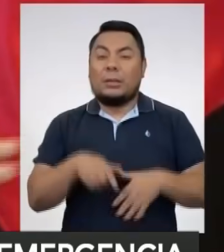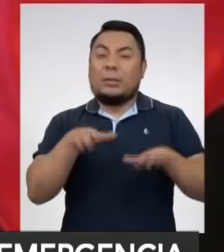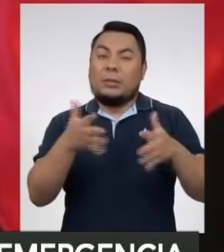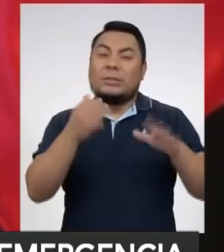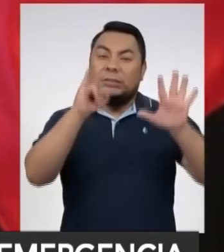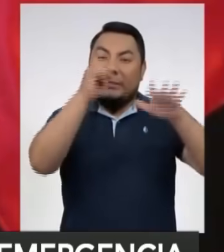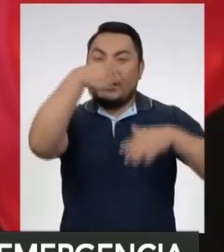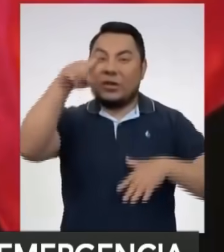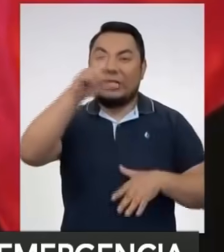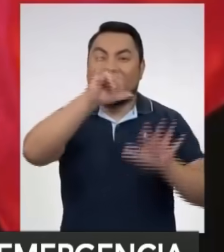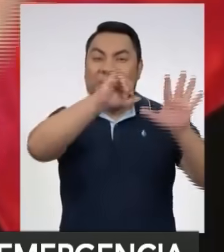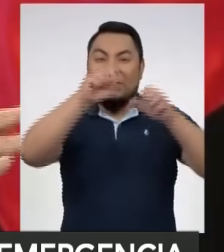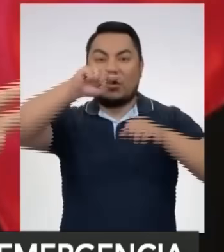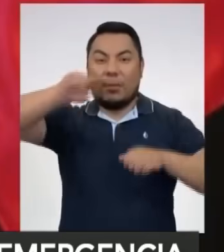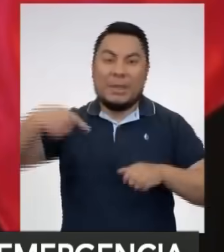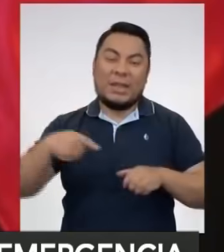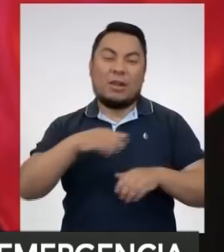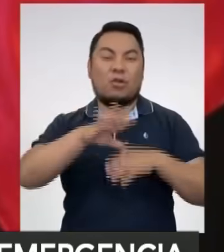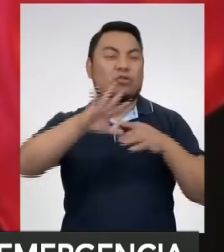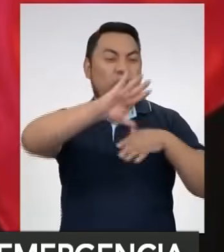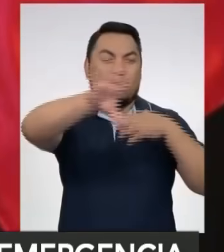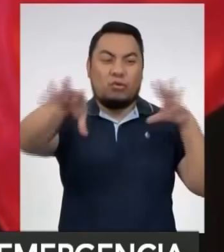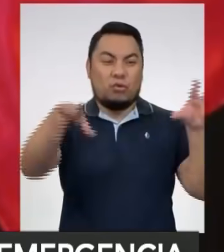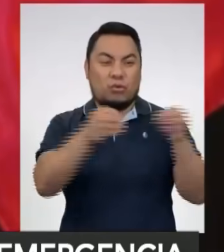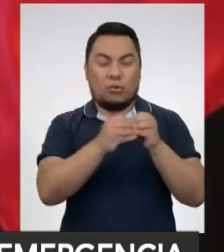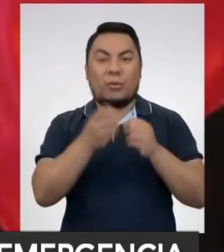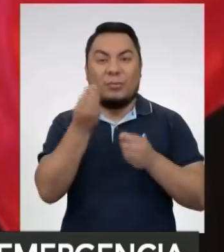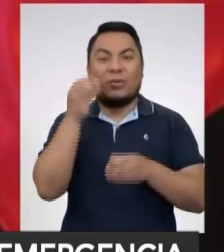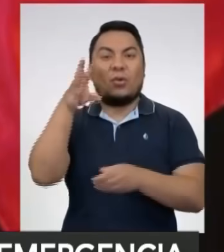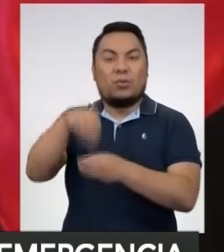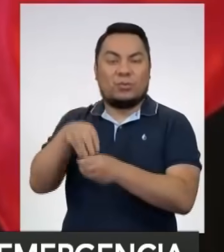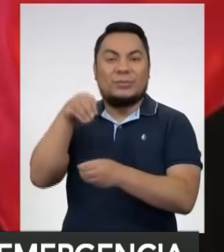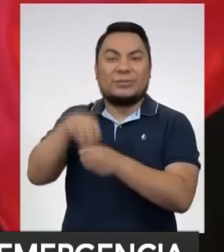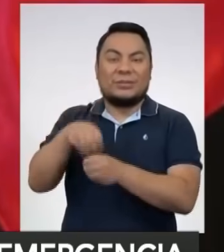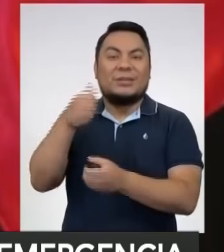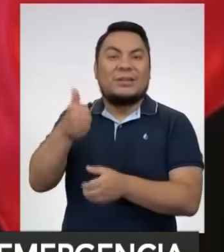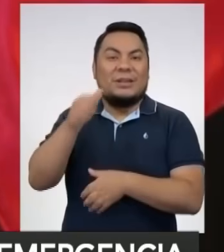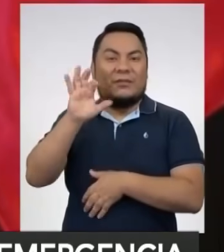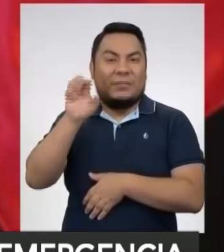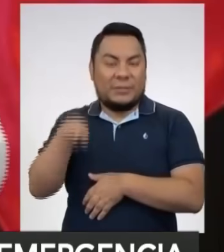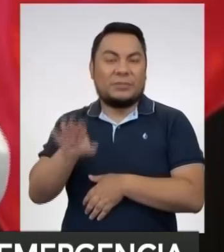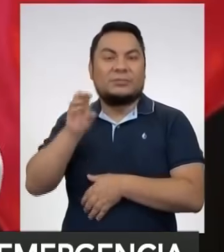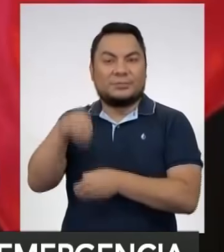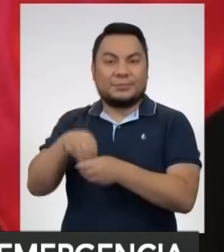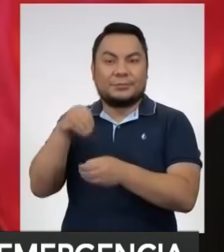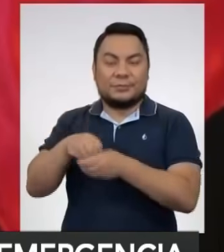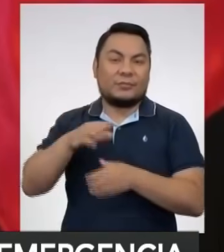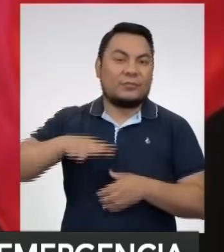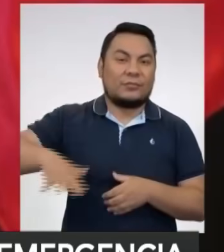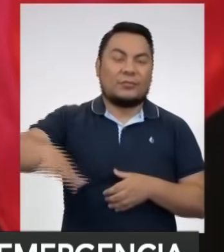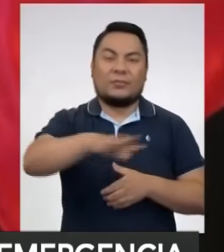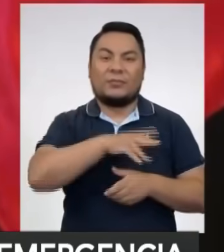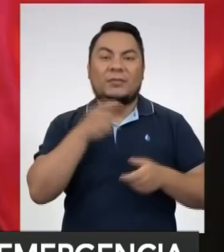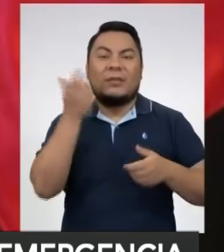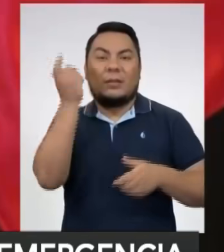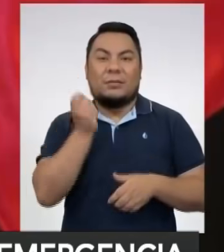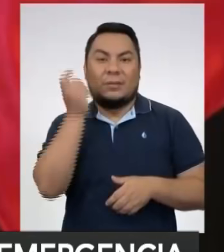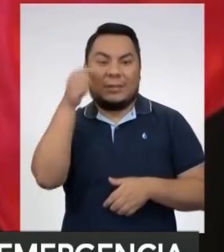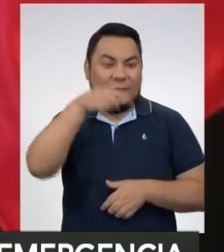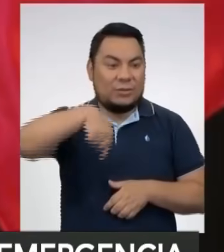6.600.000 aportantes, que es el universo completo de los que tienen la propiedad del fondo de